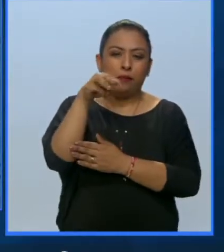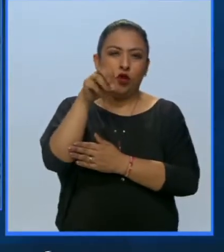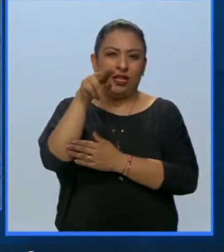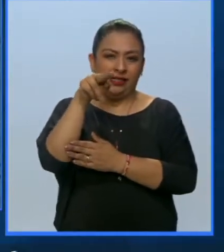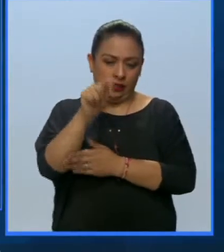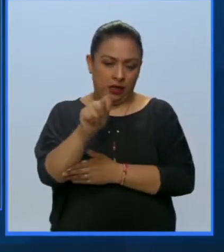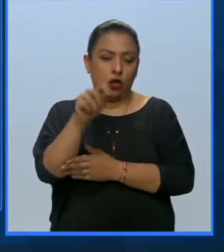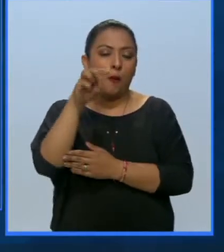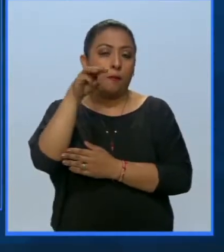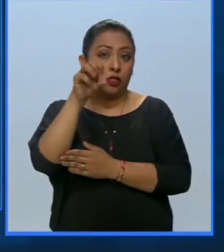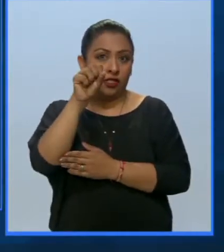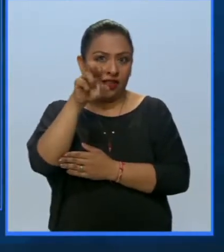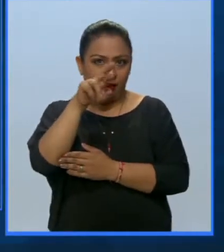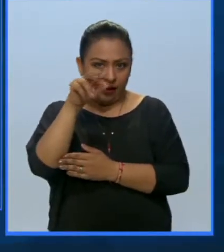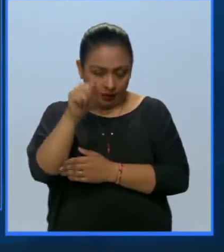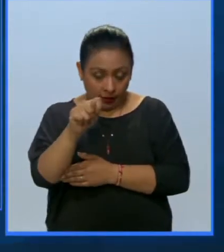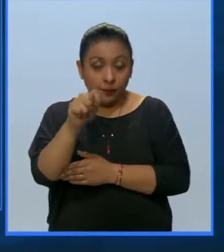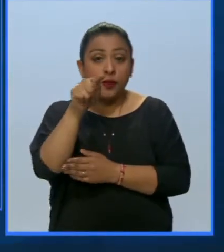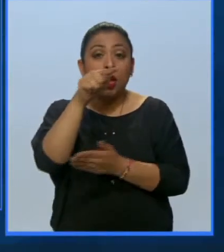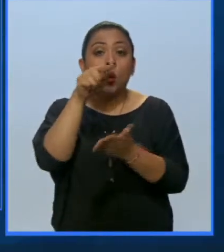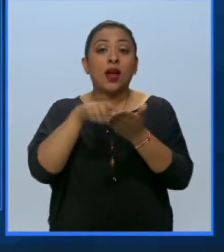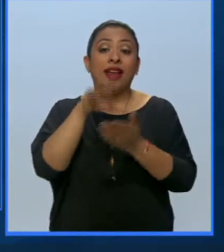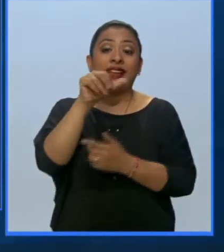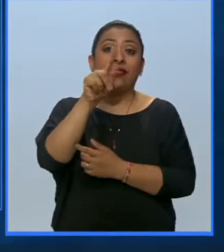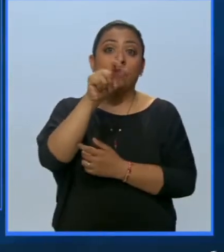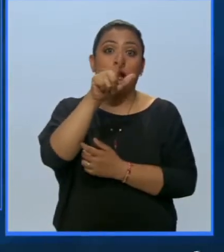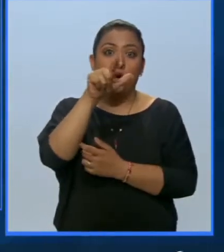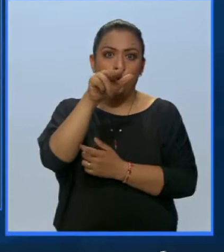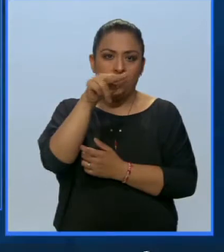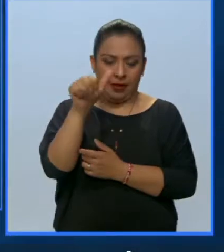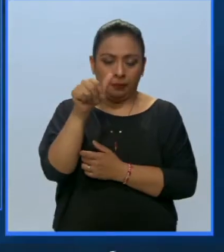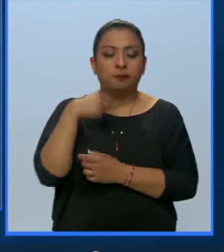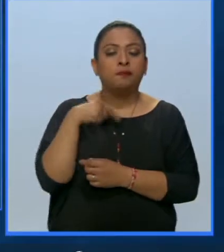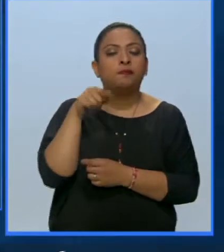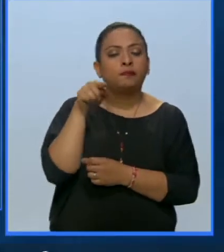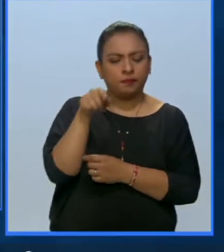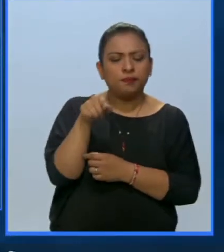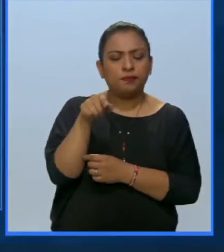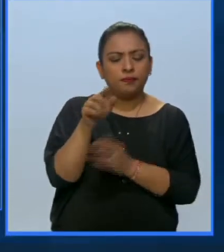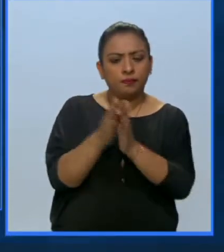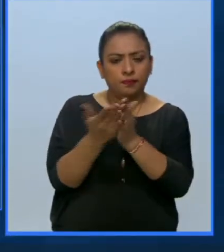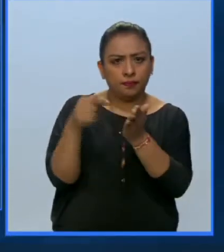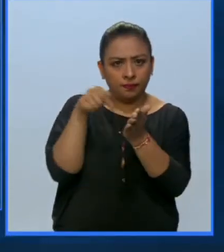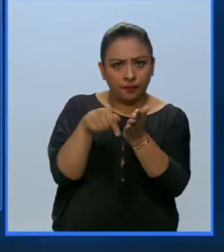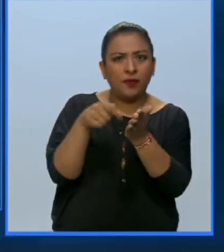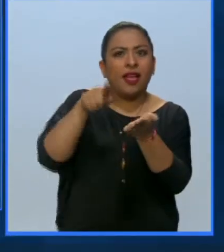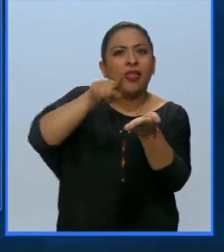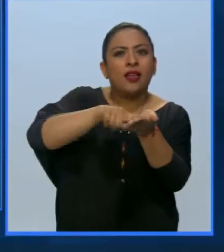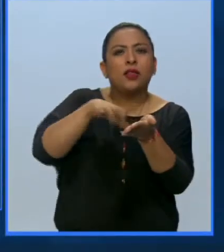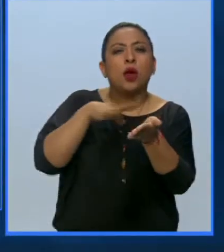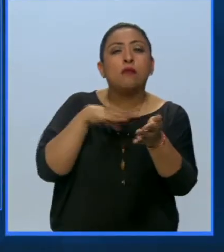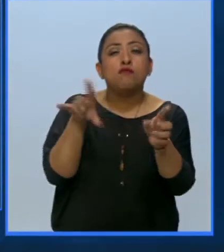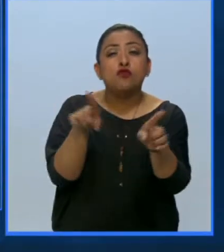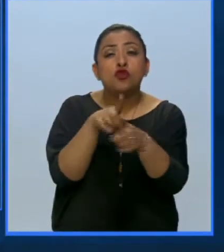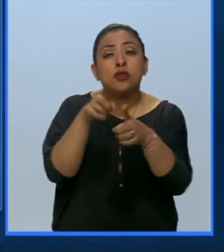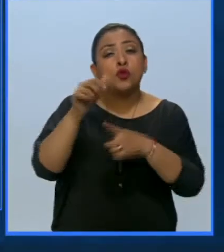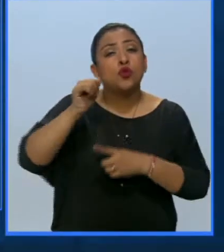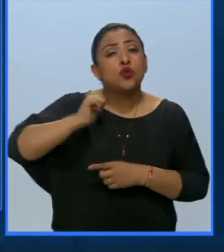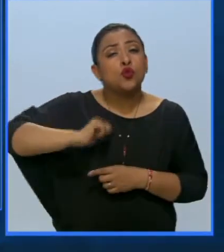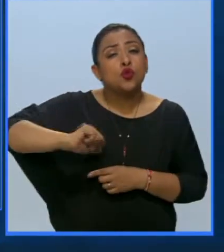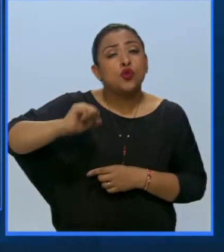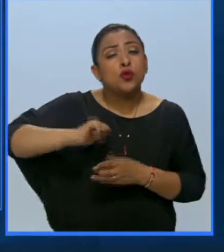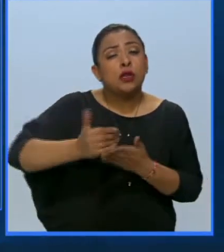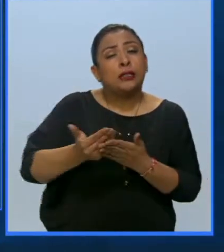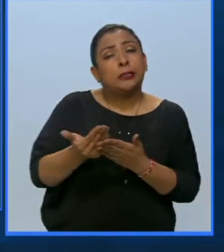Montserrat, en Cataluña, y ese libro encierra piezas desde